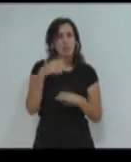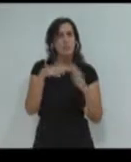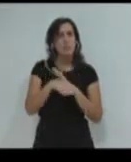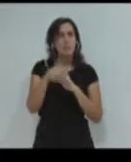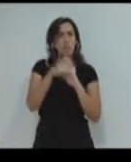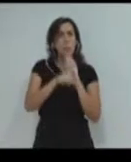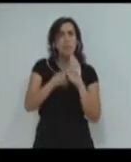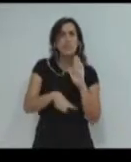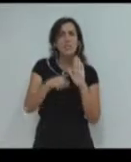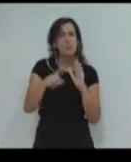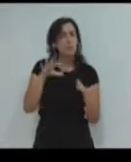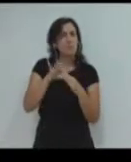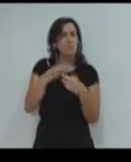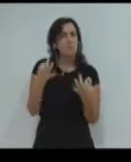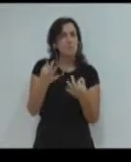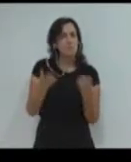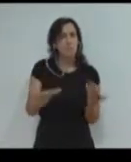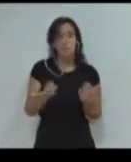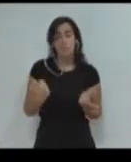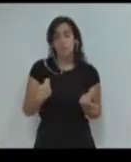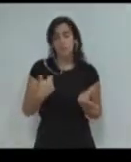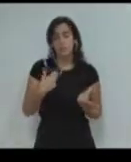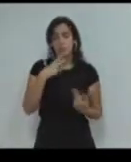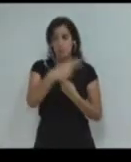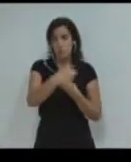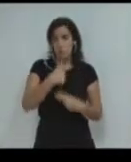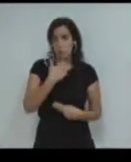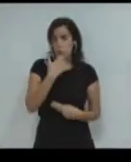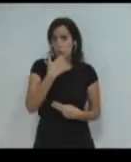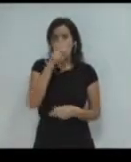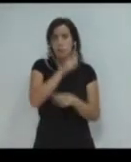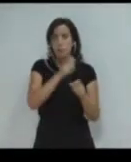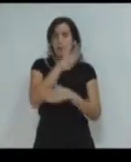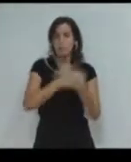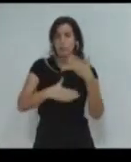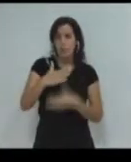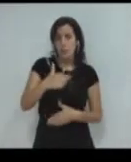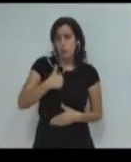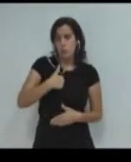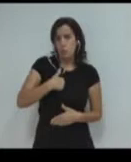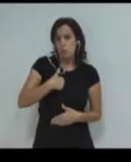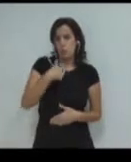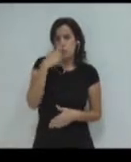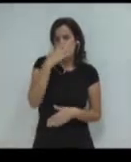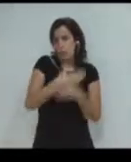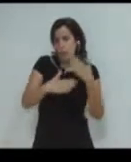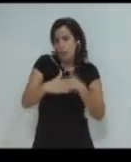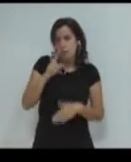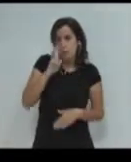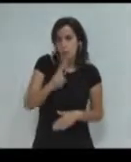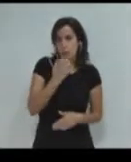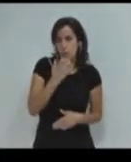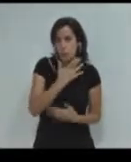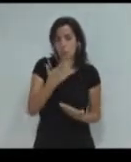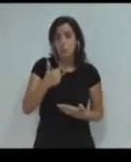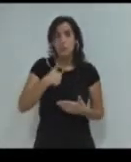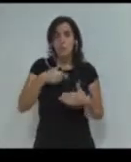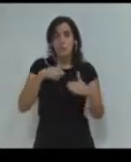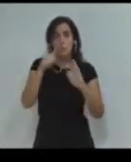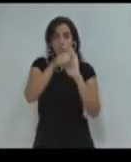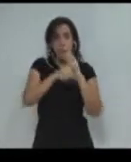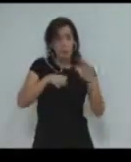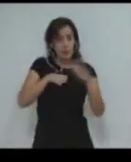que nos... Si yo con personas con discapacidad, en mi caso discapacidad visual, no tengo acceso a